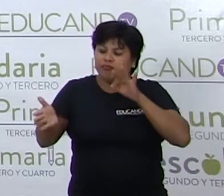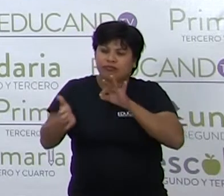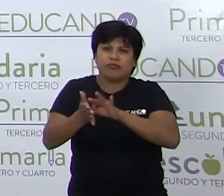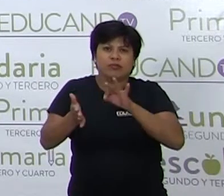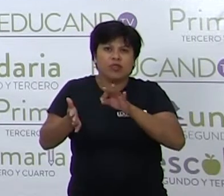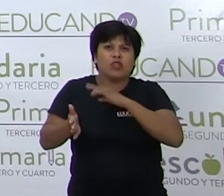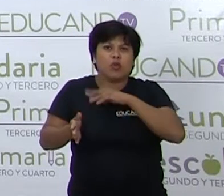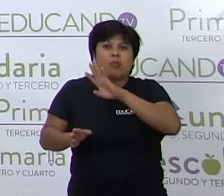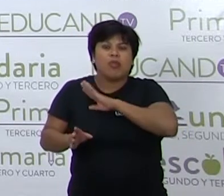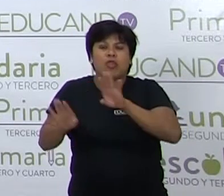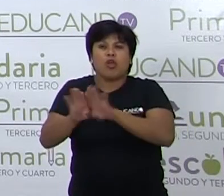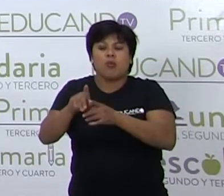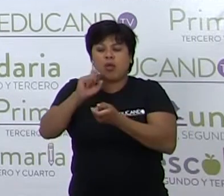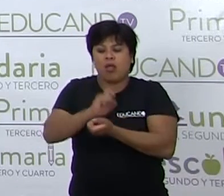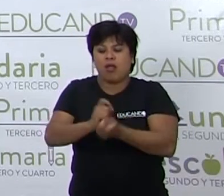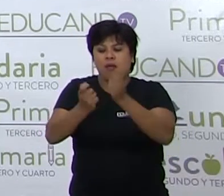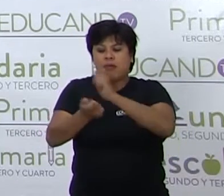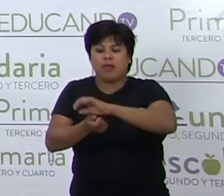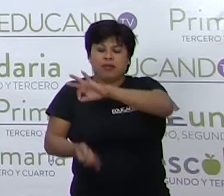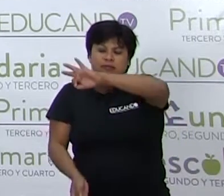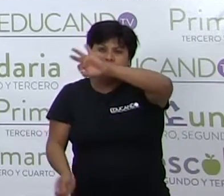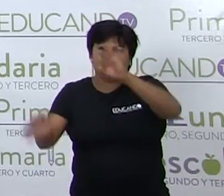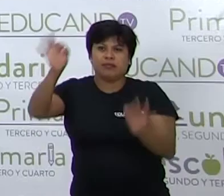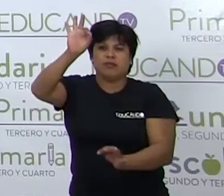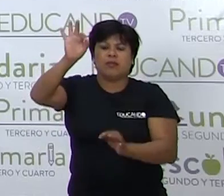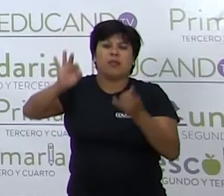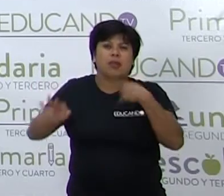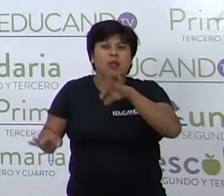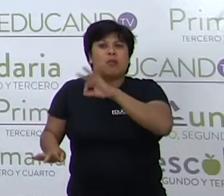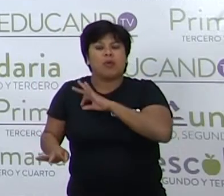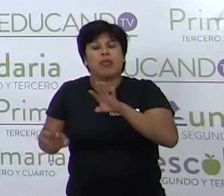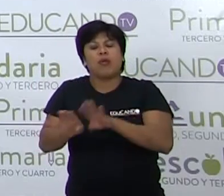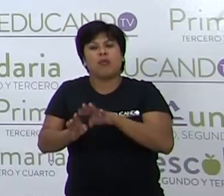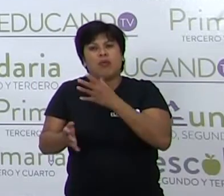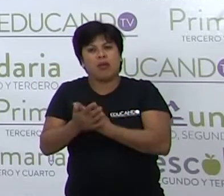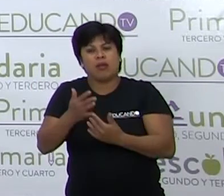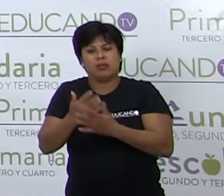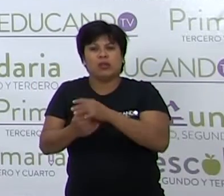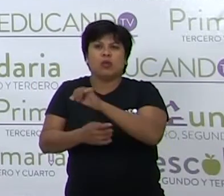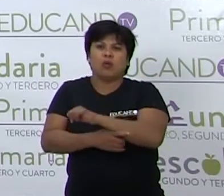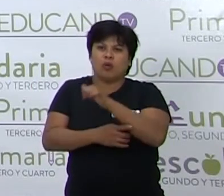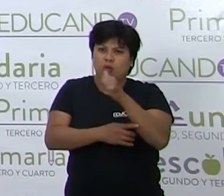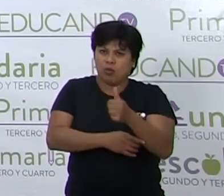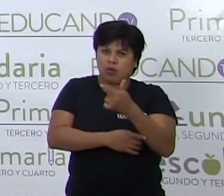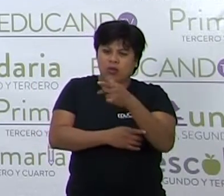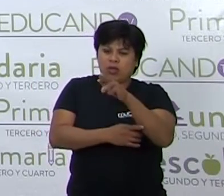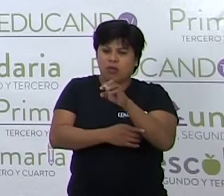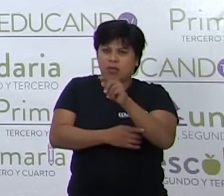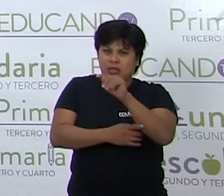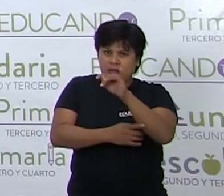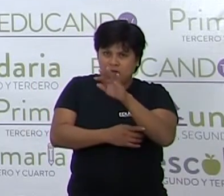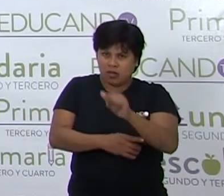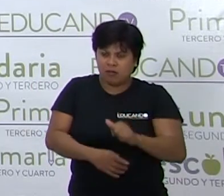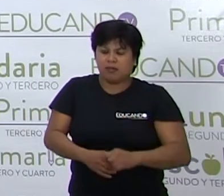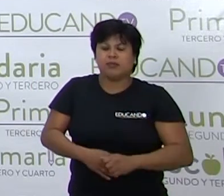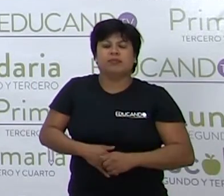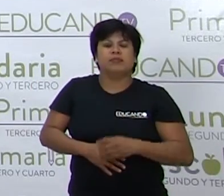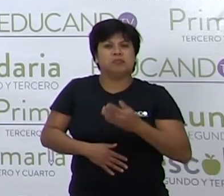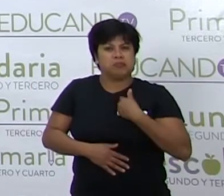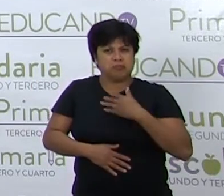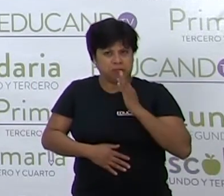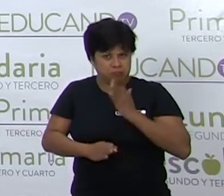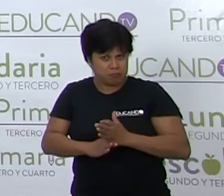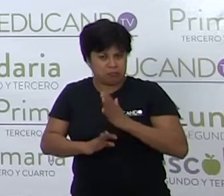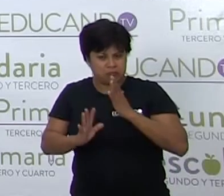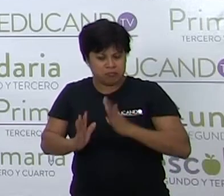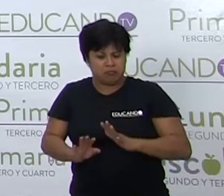de otra forma para que podamos armar otra figura geométrica a partir de esta lista he quitado el